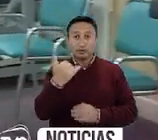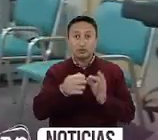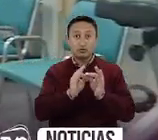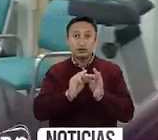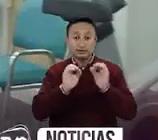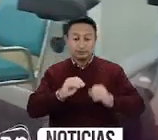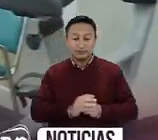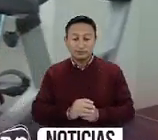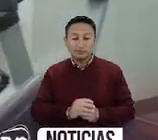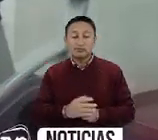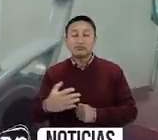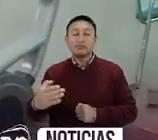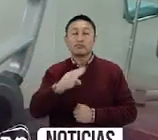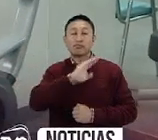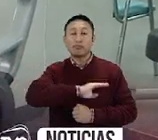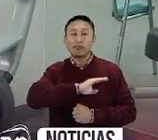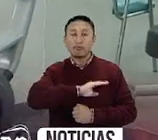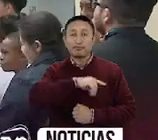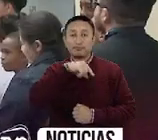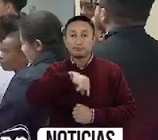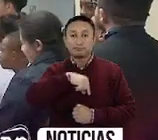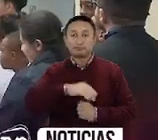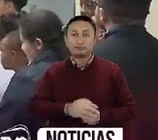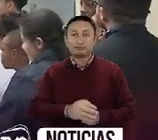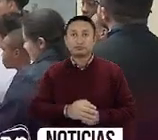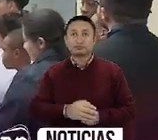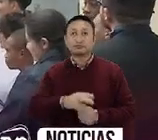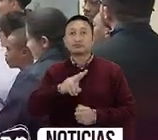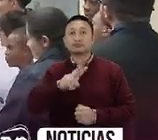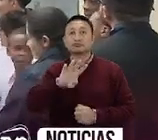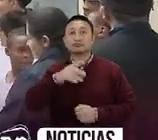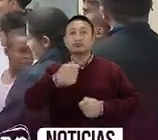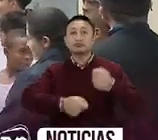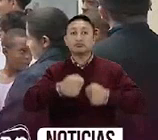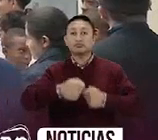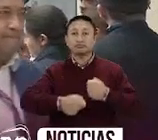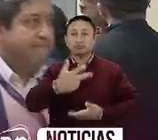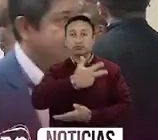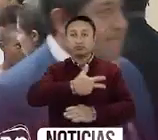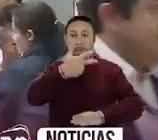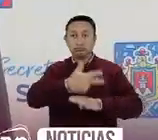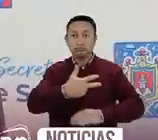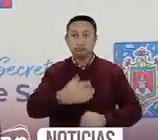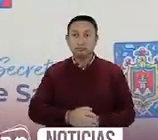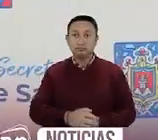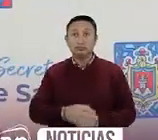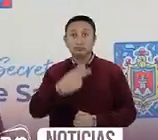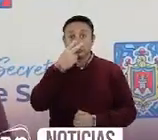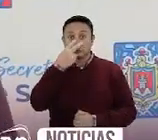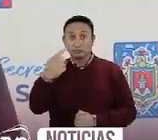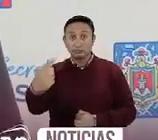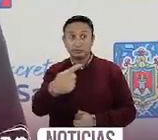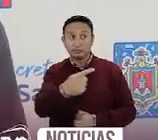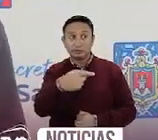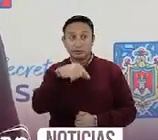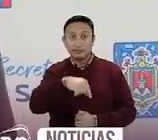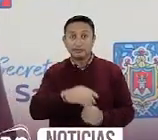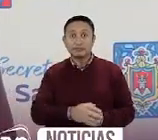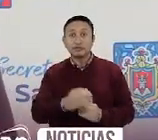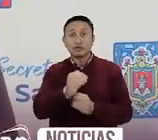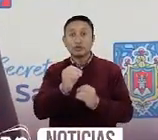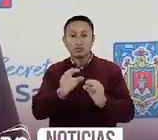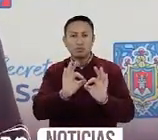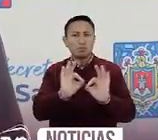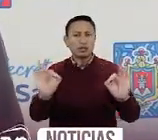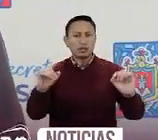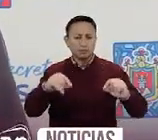de la Unidad de Metropolitana de Salud que se ubica en la avenida 24 de Mayo y Chimborazo. Ustedes han visto que tenemos consultorios limpios,